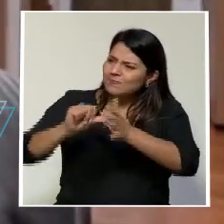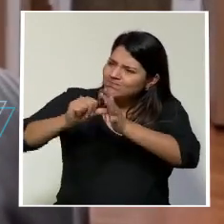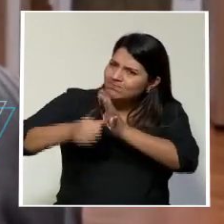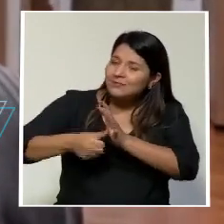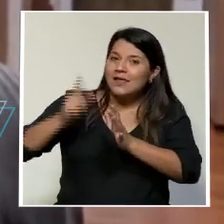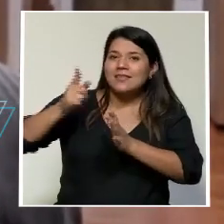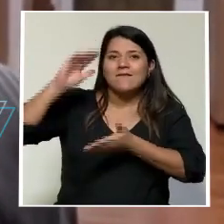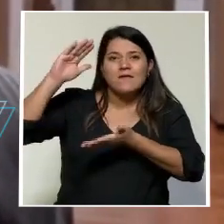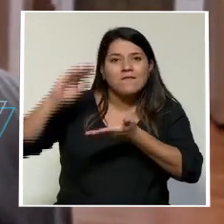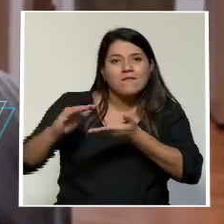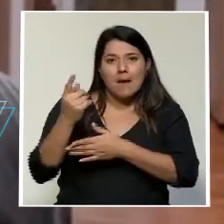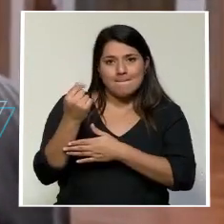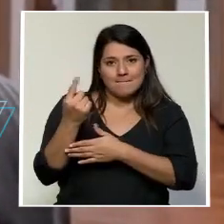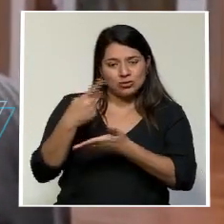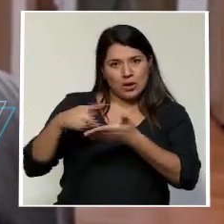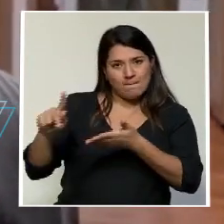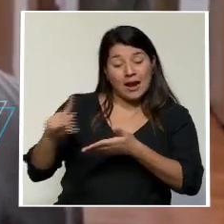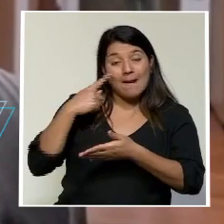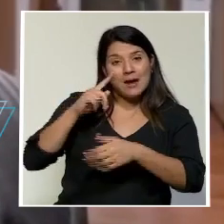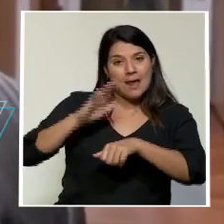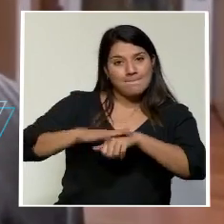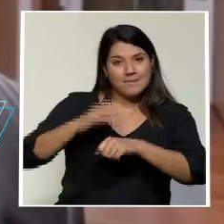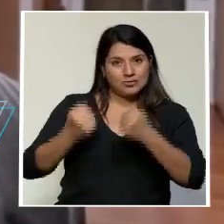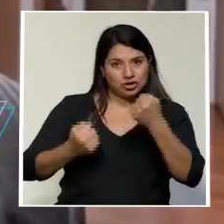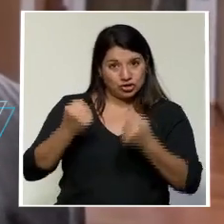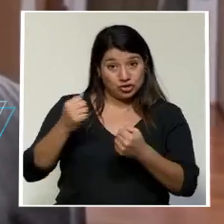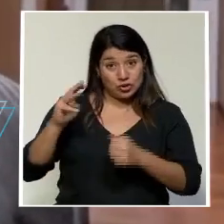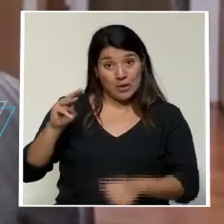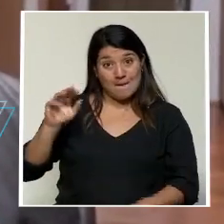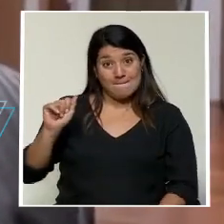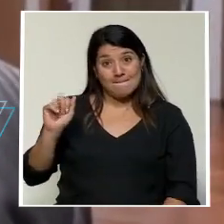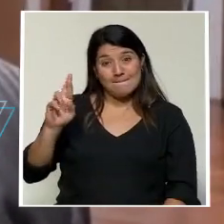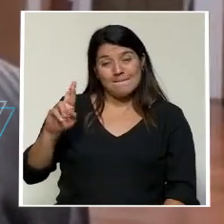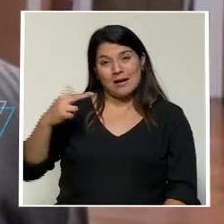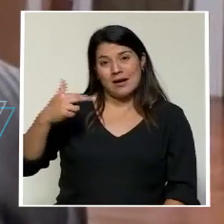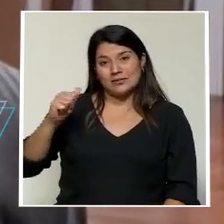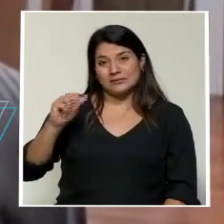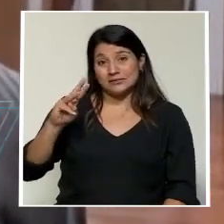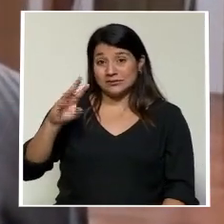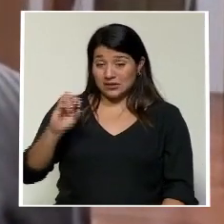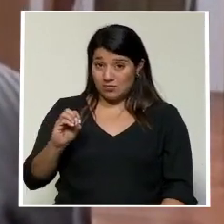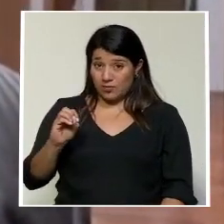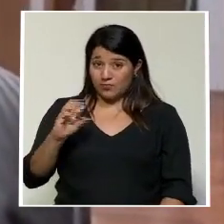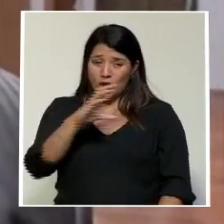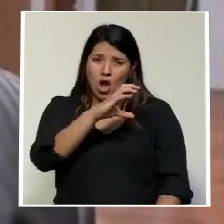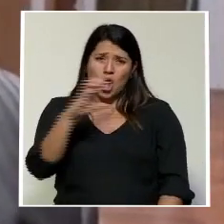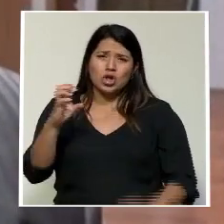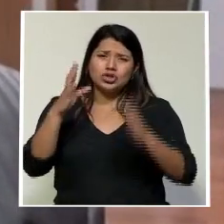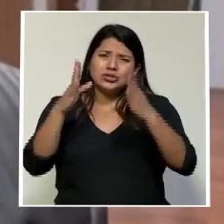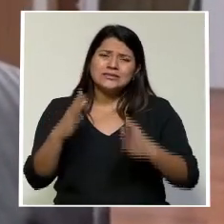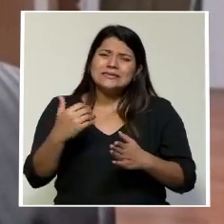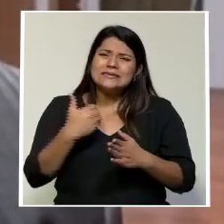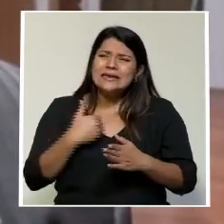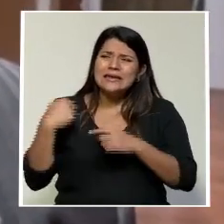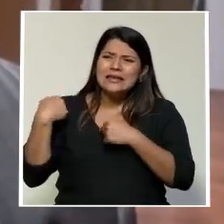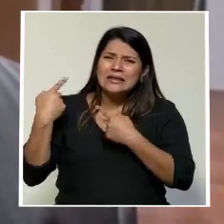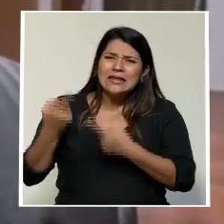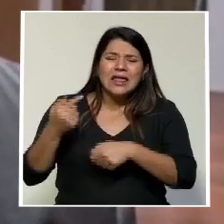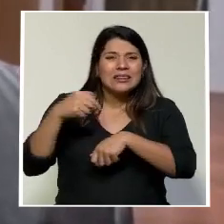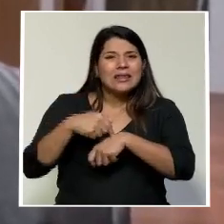Los costarricenses han vivido tiempos difíciles desde los